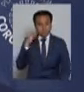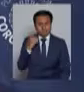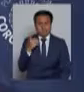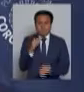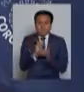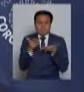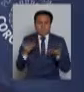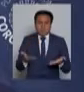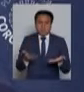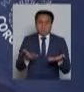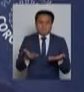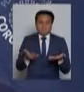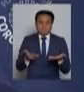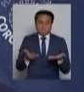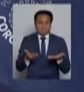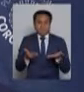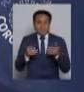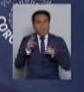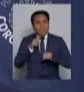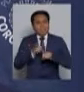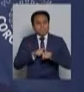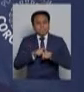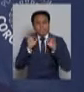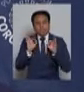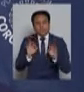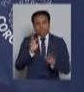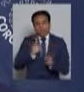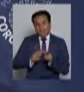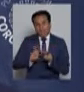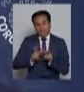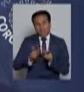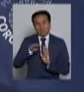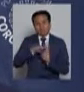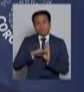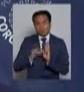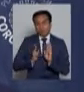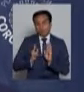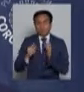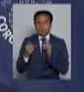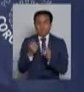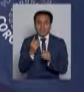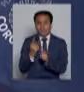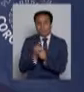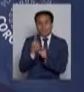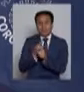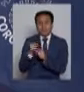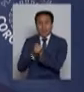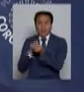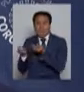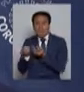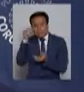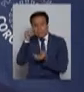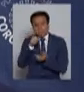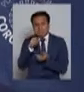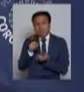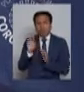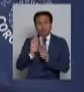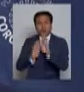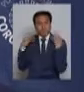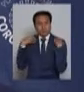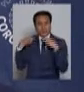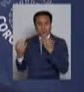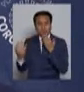ahora. En el momento se debe hacer, y ese es el protocolo, una conversación con la familia o con los cuidadores